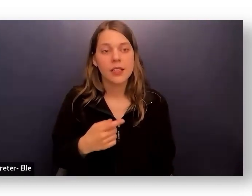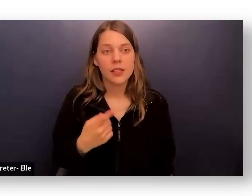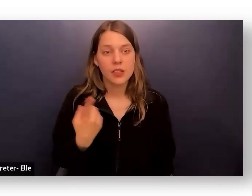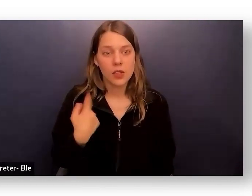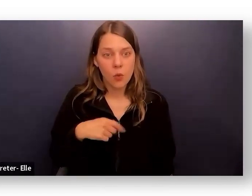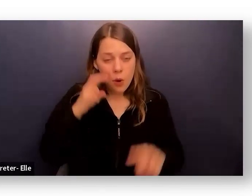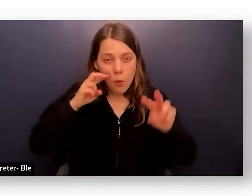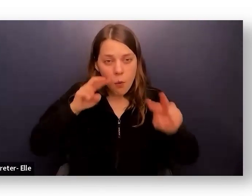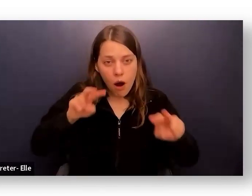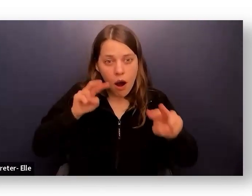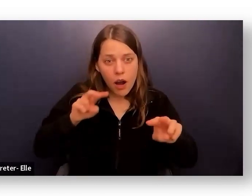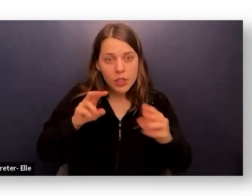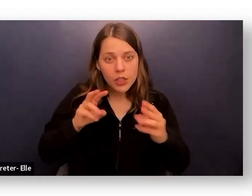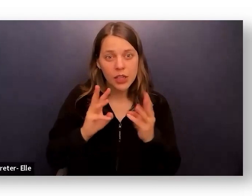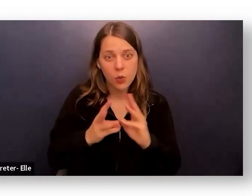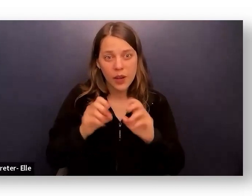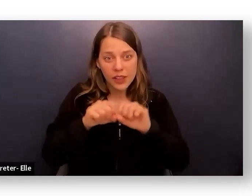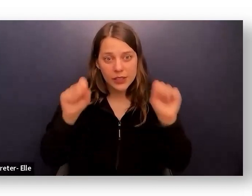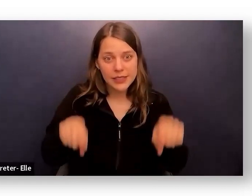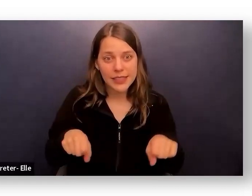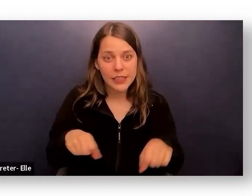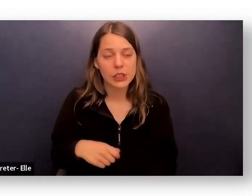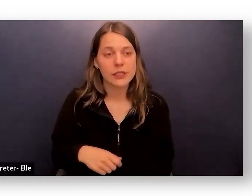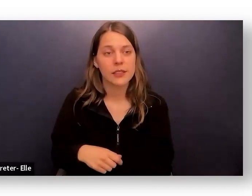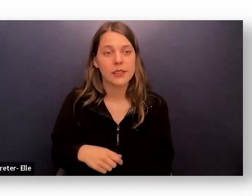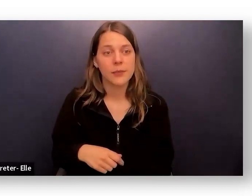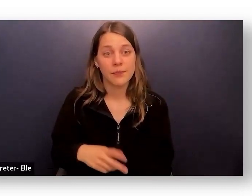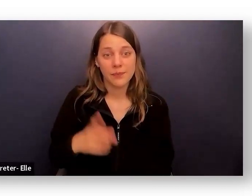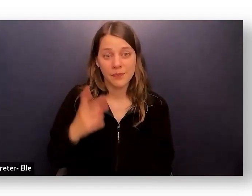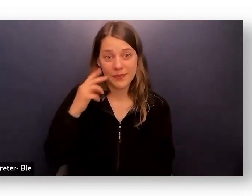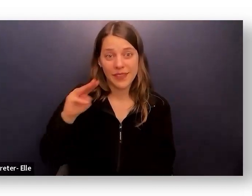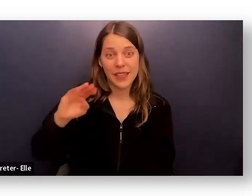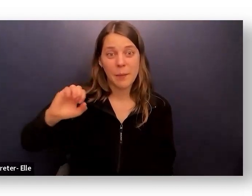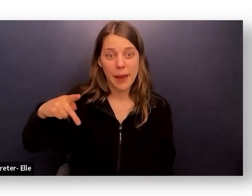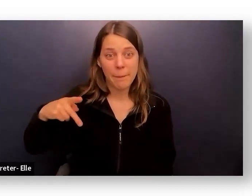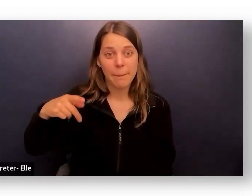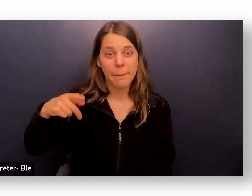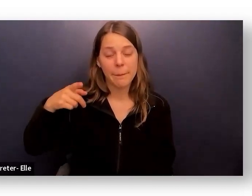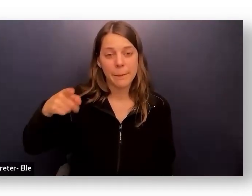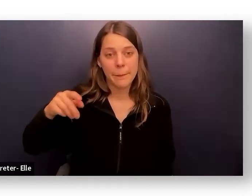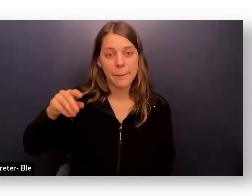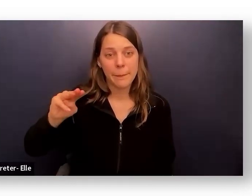Entonces, todos están atados a una estación meteorológica y estamos observando esa estación.